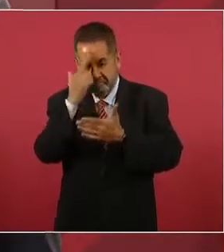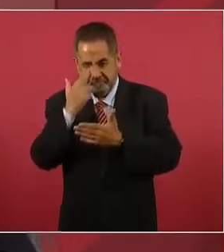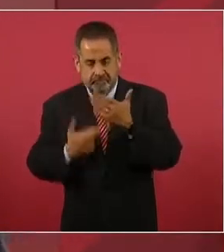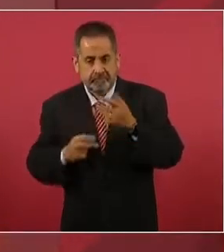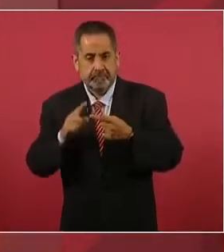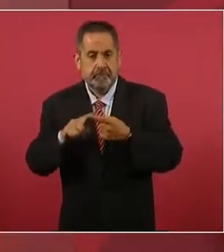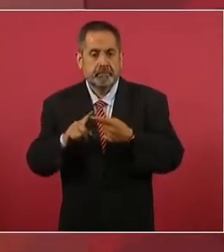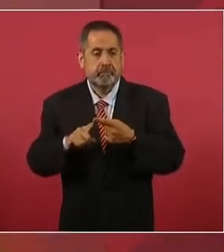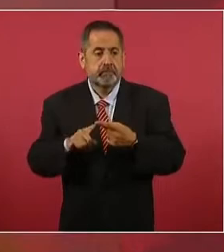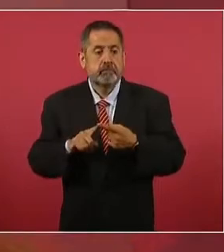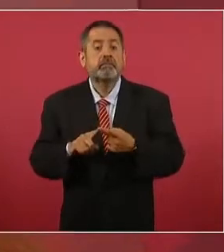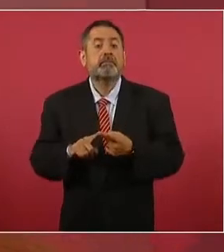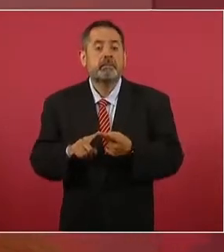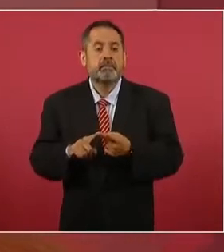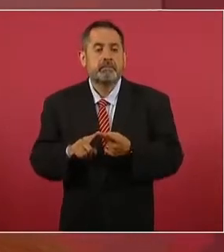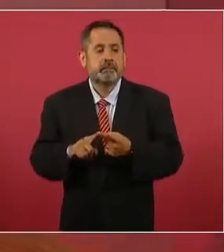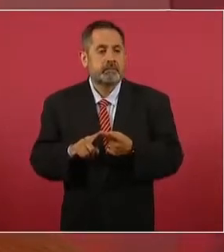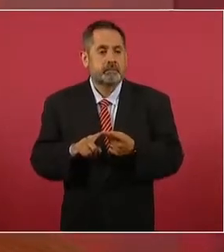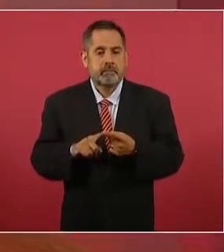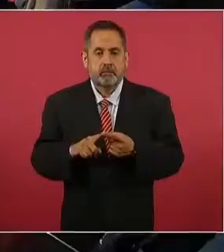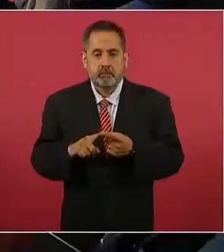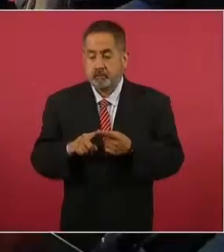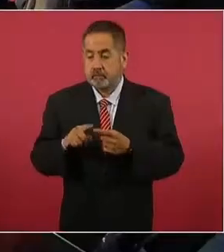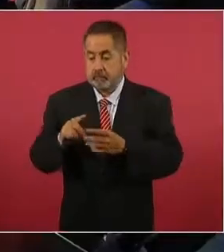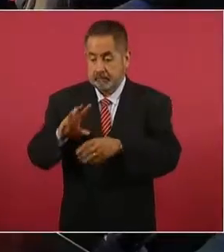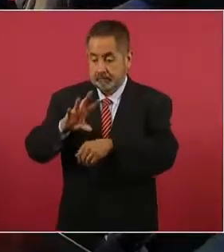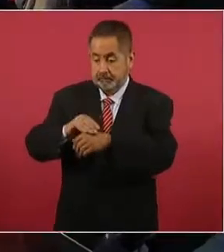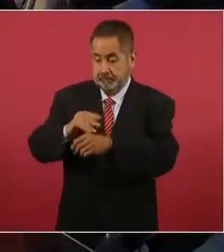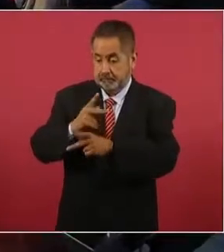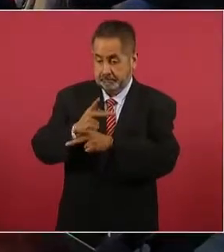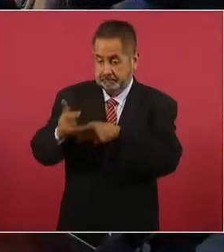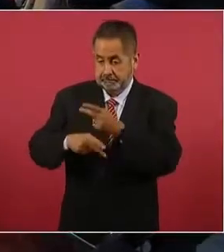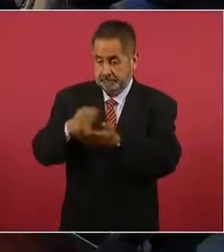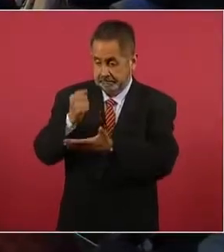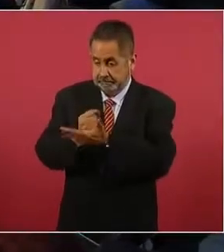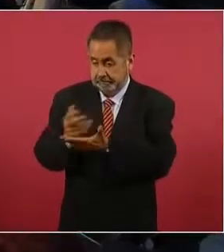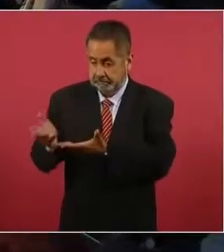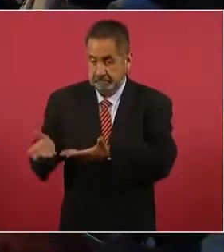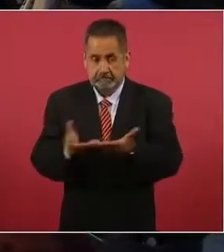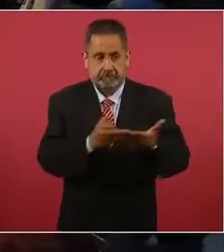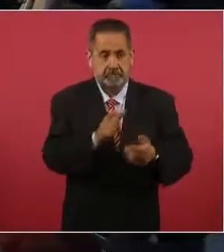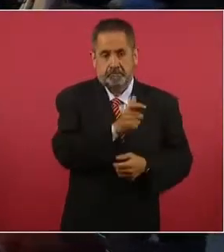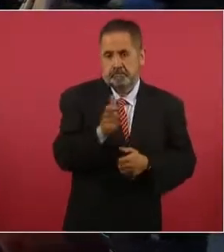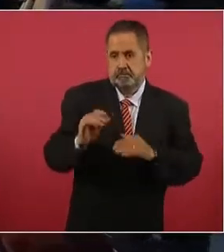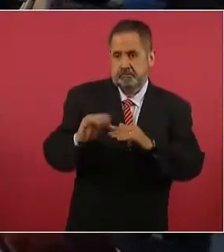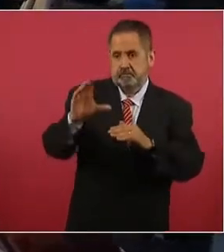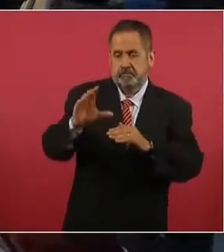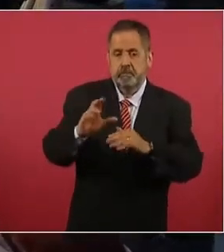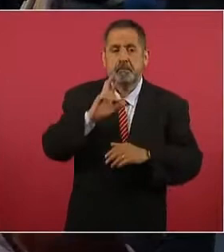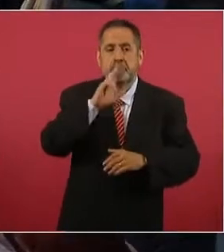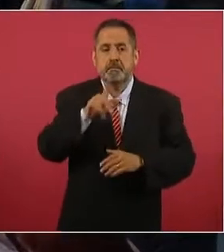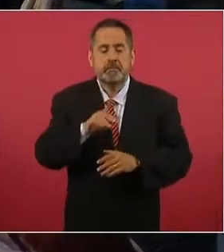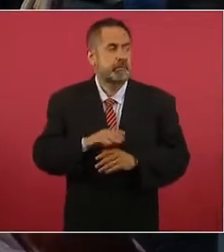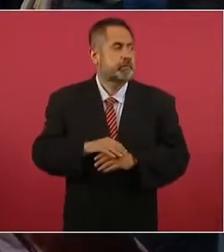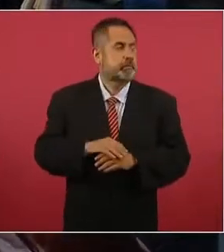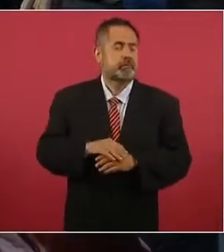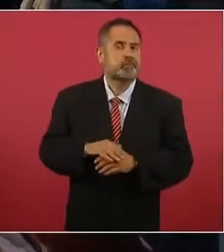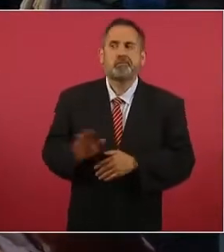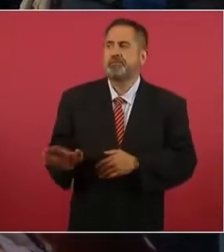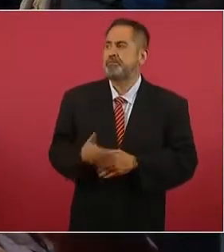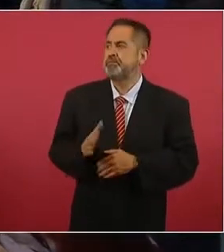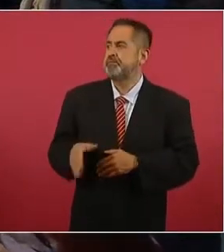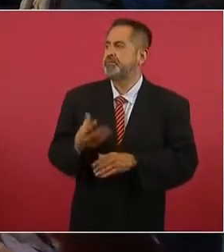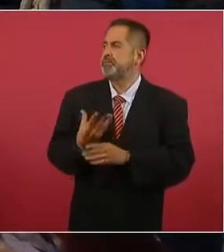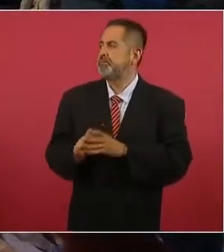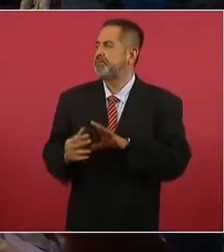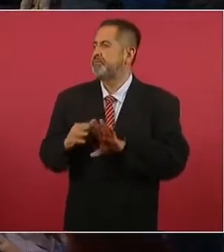Porque pagan menos y no dan servicios, es decir, prestaciones a los trabajadores, y porque